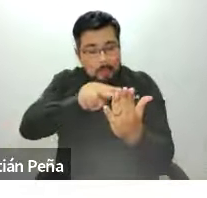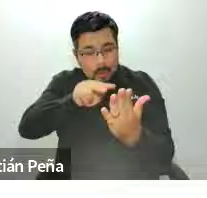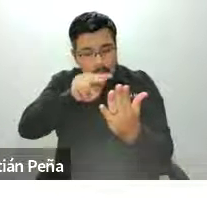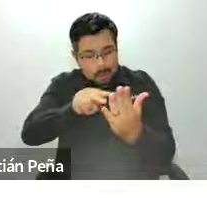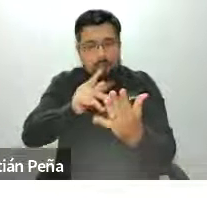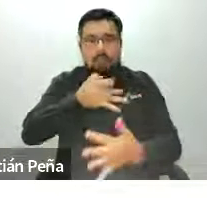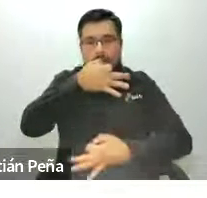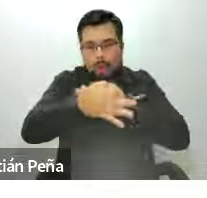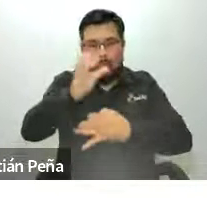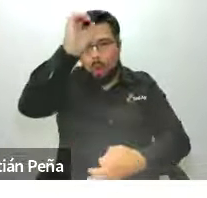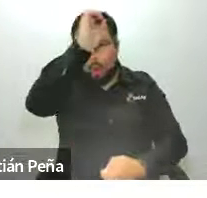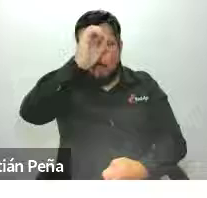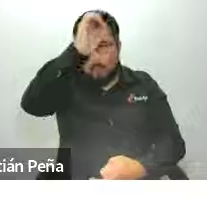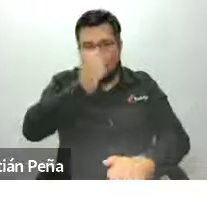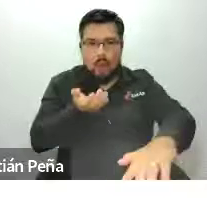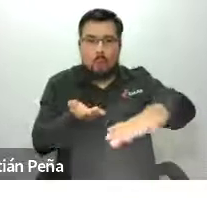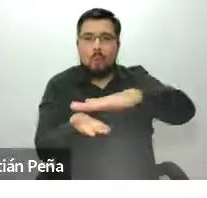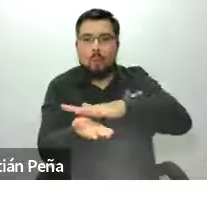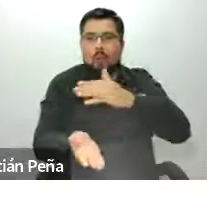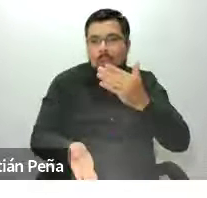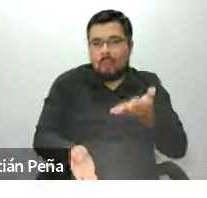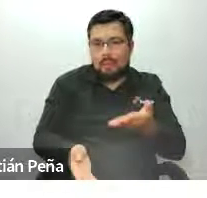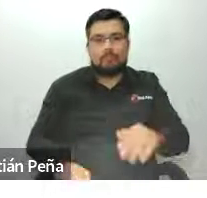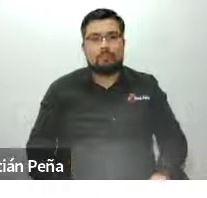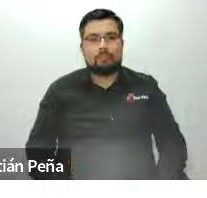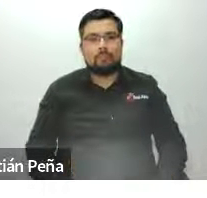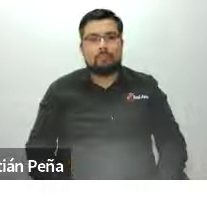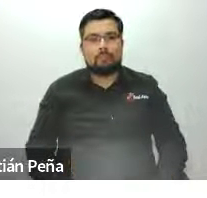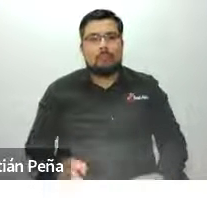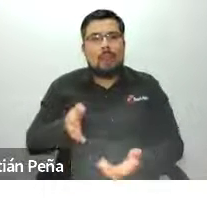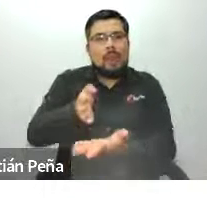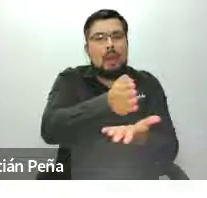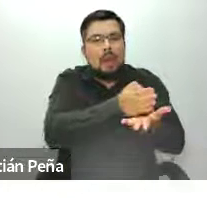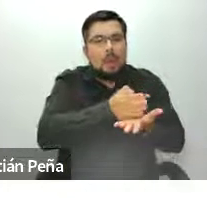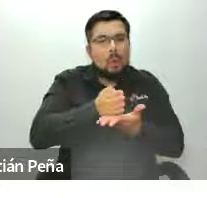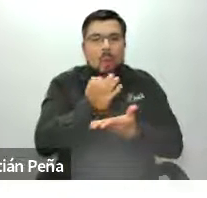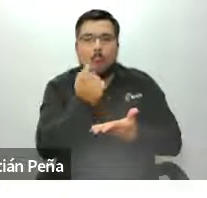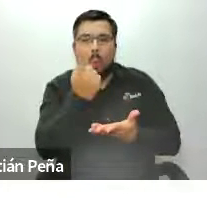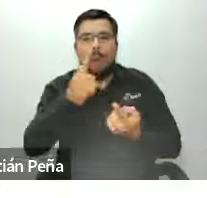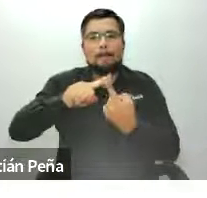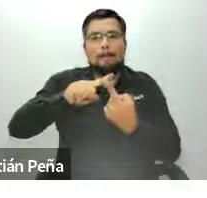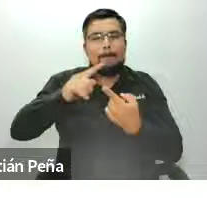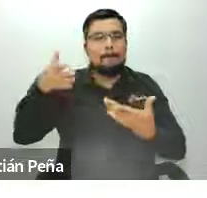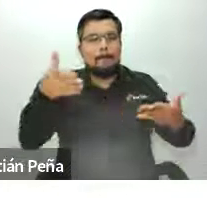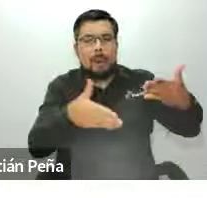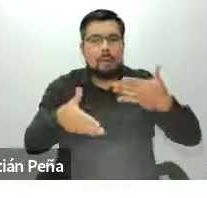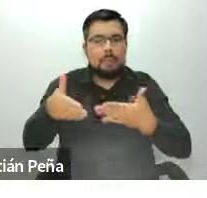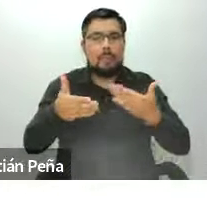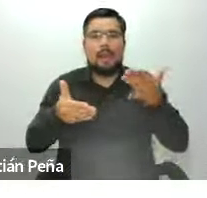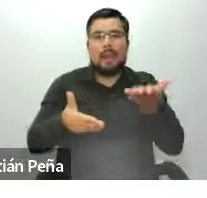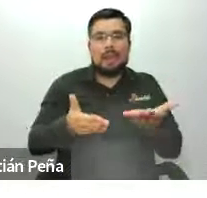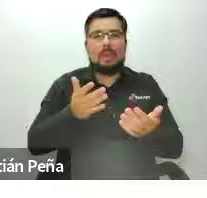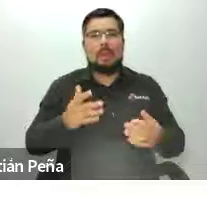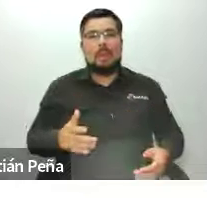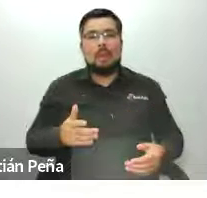progresiones. En relación a las escuelas que participaron, acá nosotros ponemos los procesos de validación, cuáles fueron, ¿no es